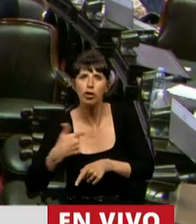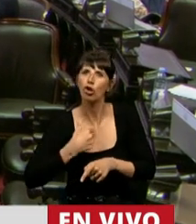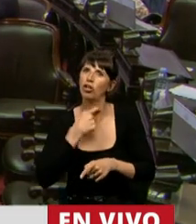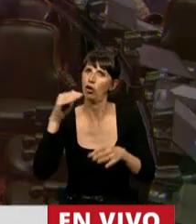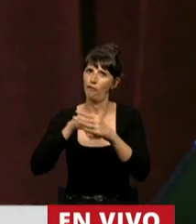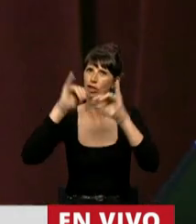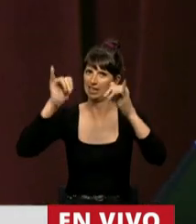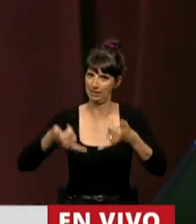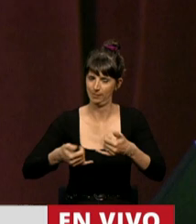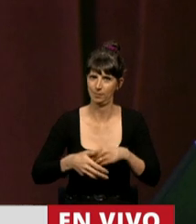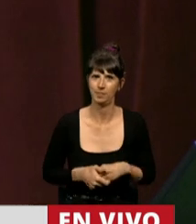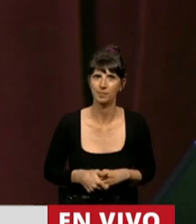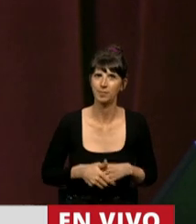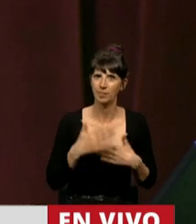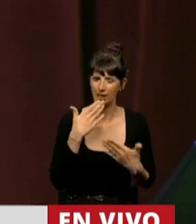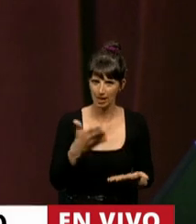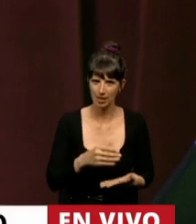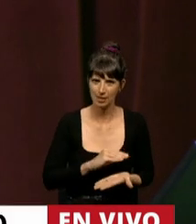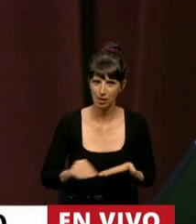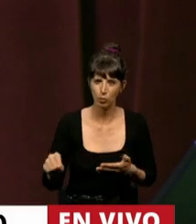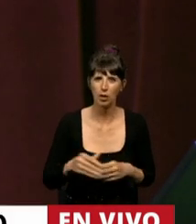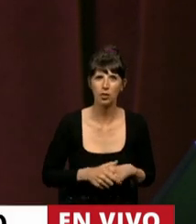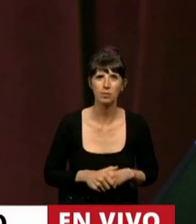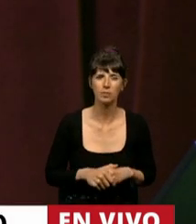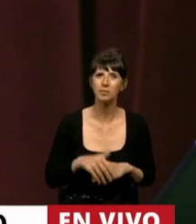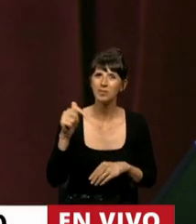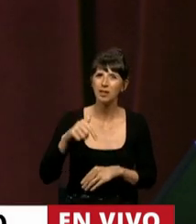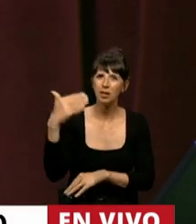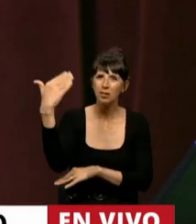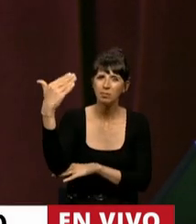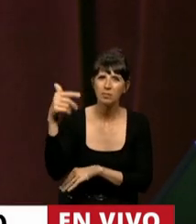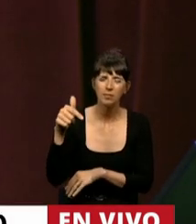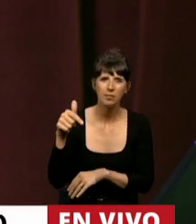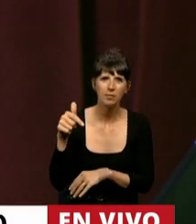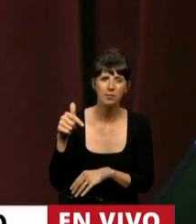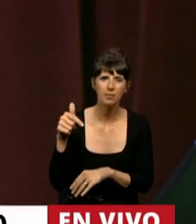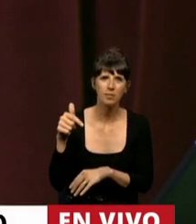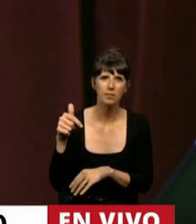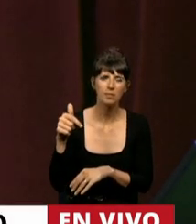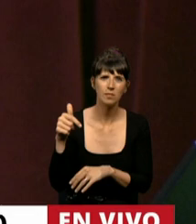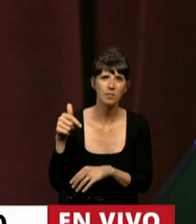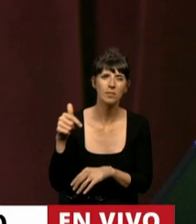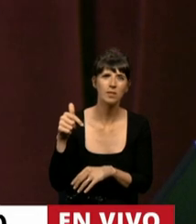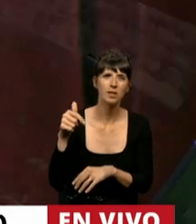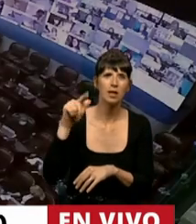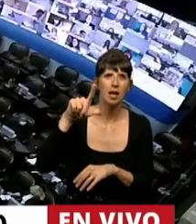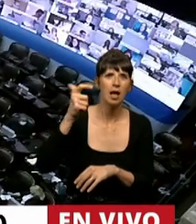Muchas gracias gracias diputado tiene la palabra la diputada Florencia